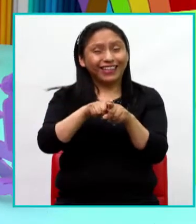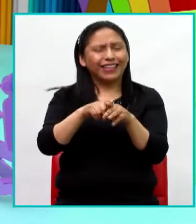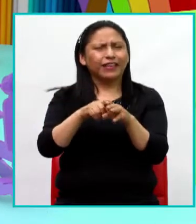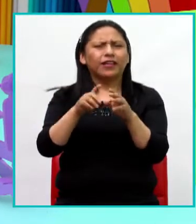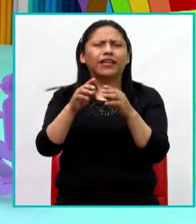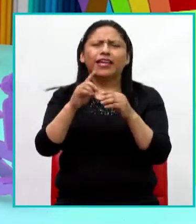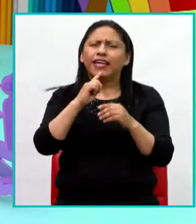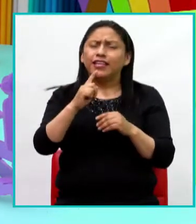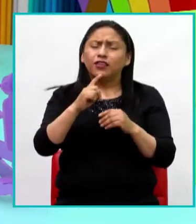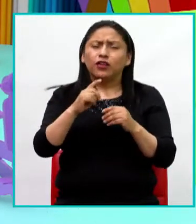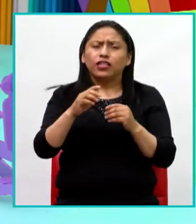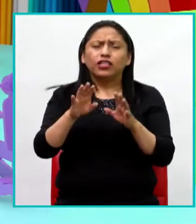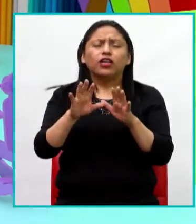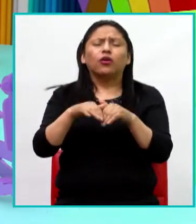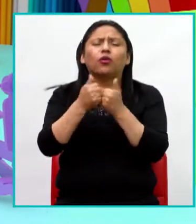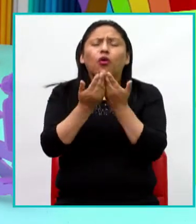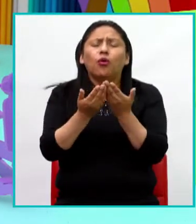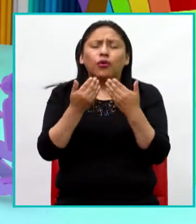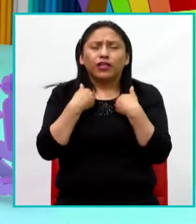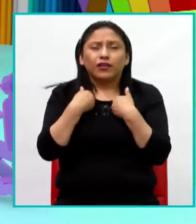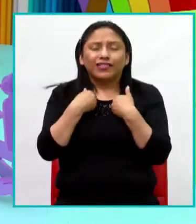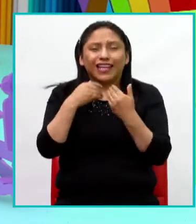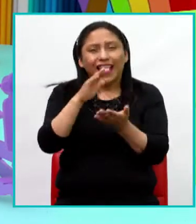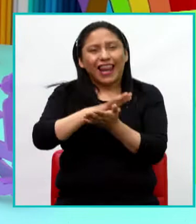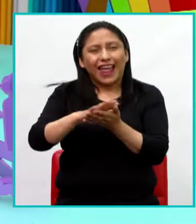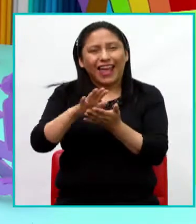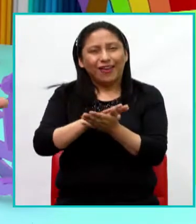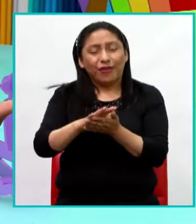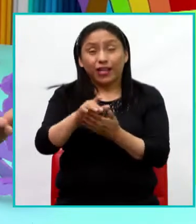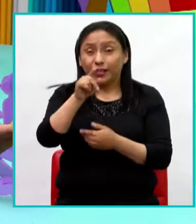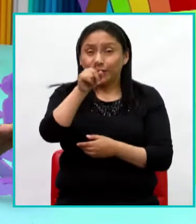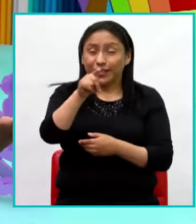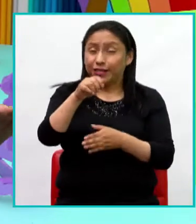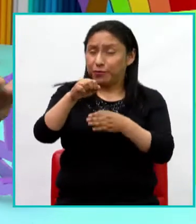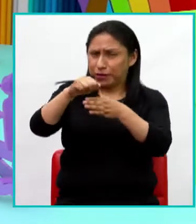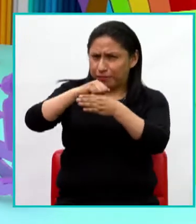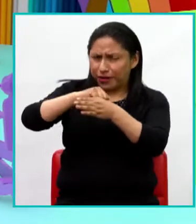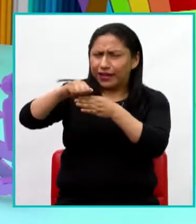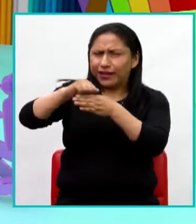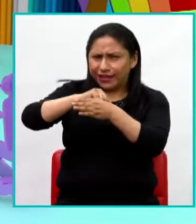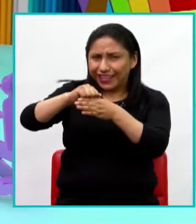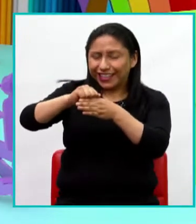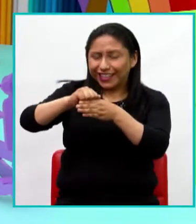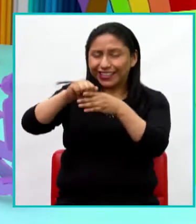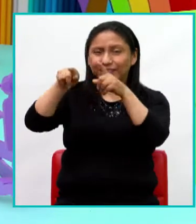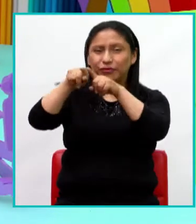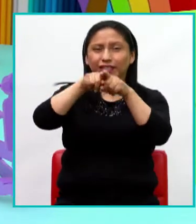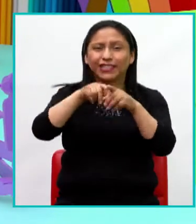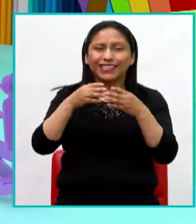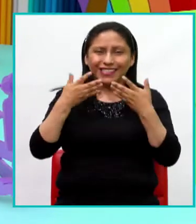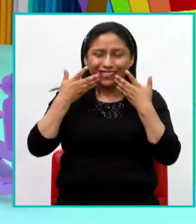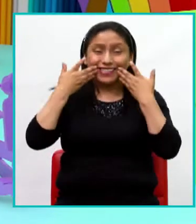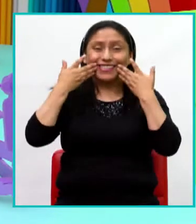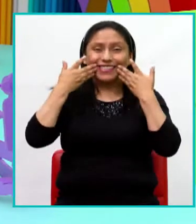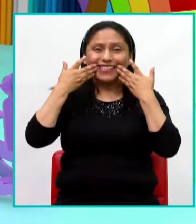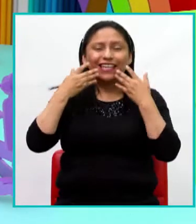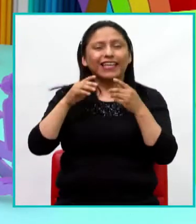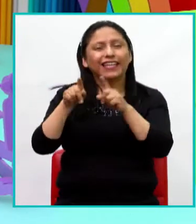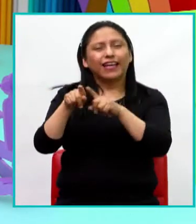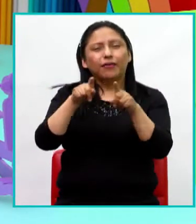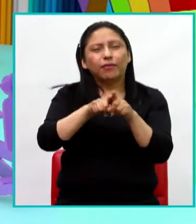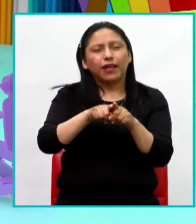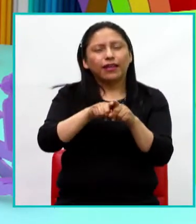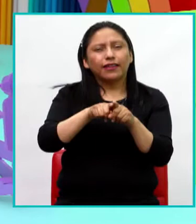cómo vamos a lavar nuestros dientecitos. Espero que lo practiquen para que tengamos una sonrisa hermosa y además para